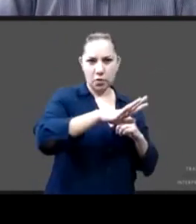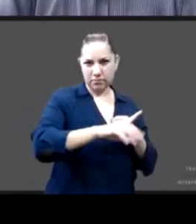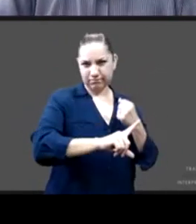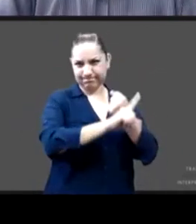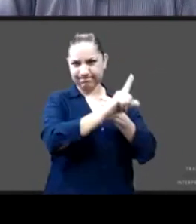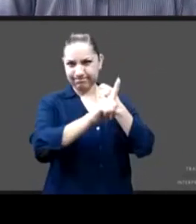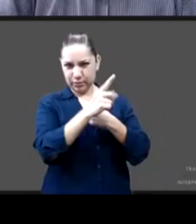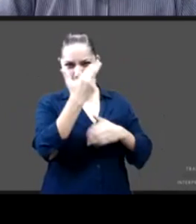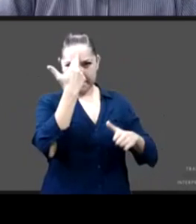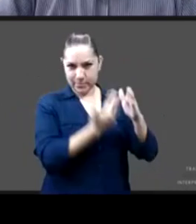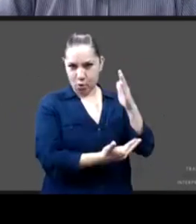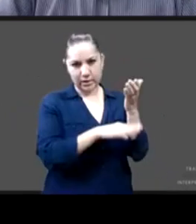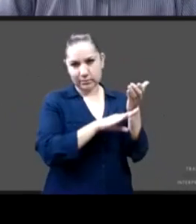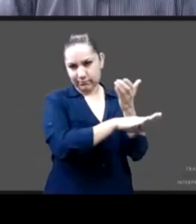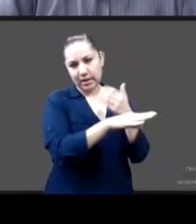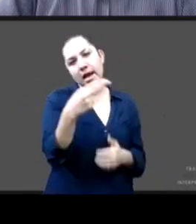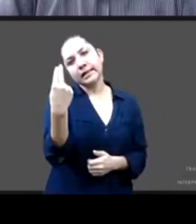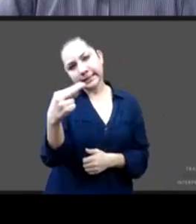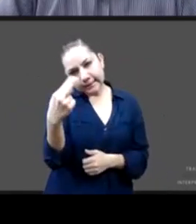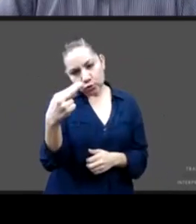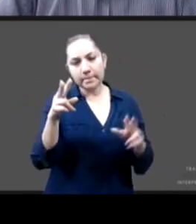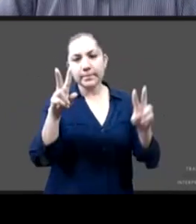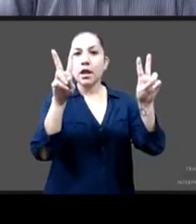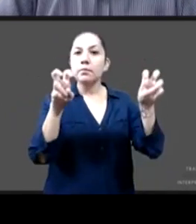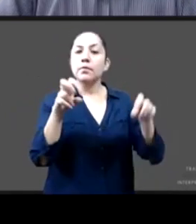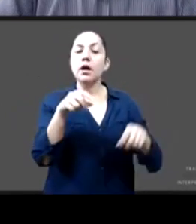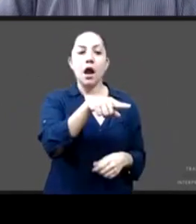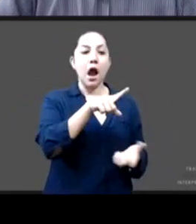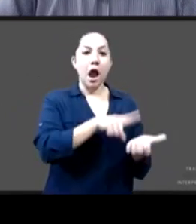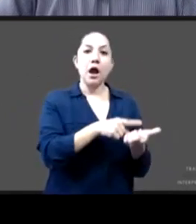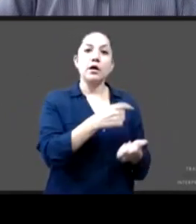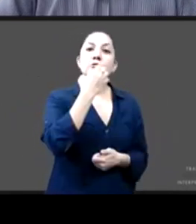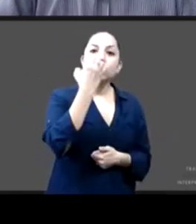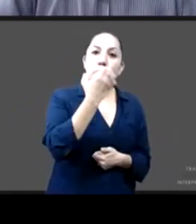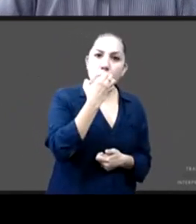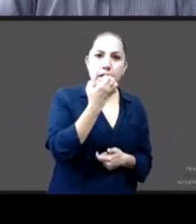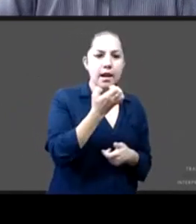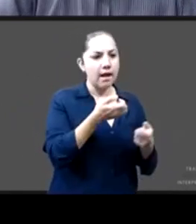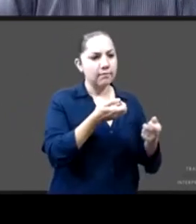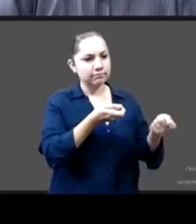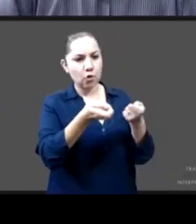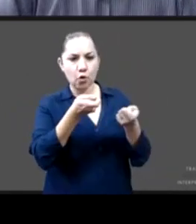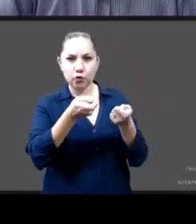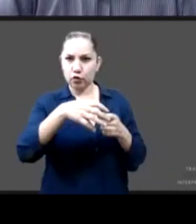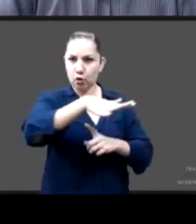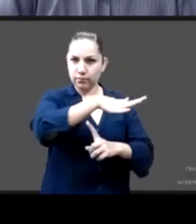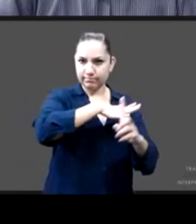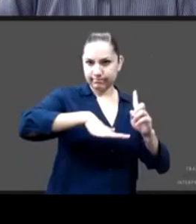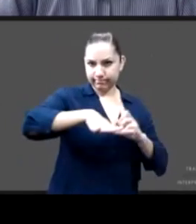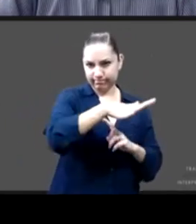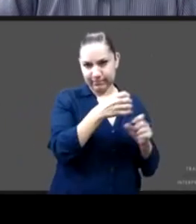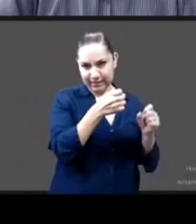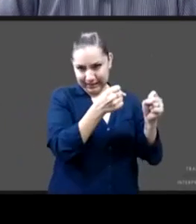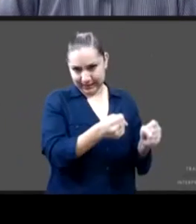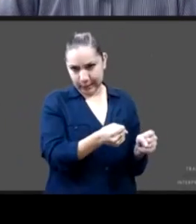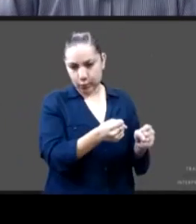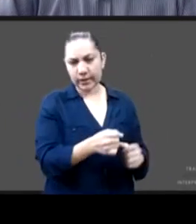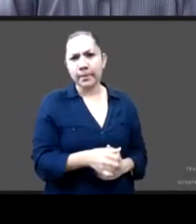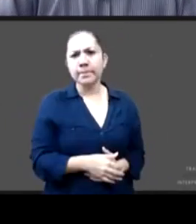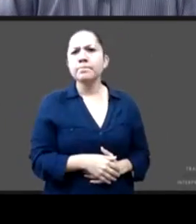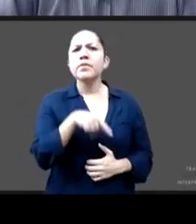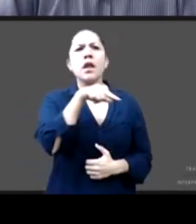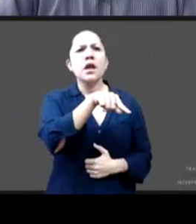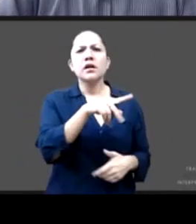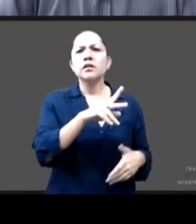lo que quiere tener este programa es básicamente una perspectiva de abordar la